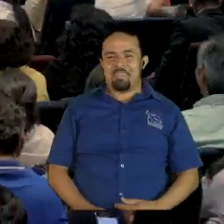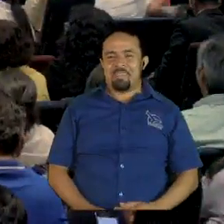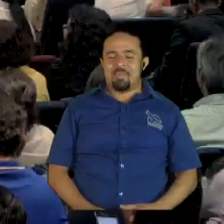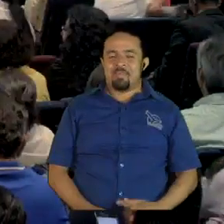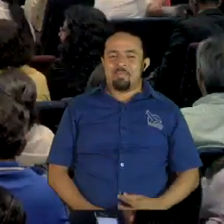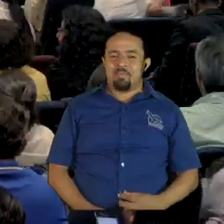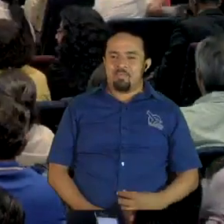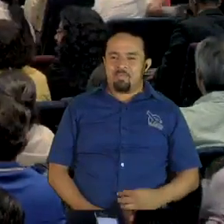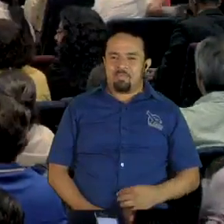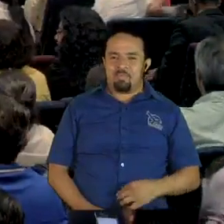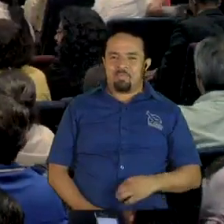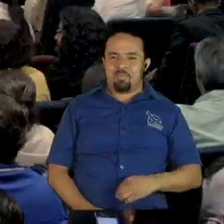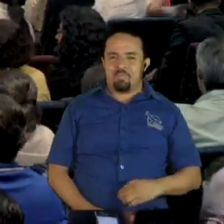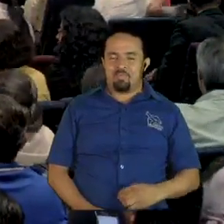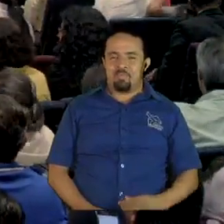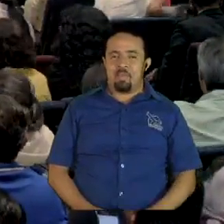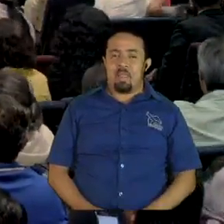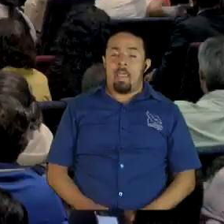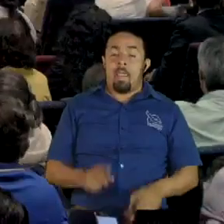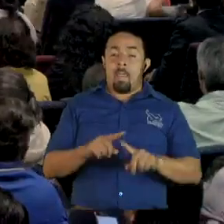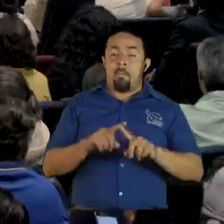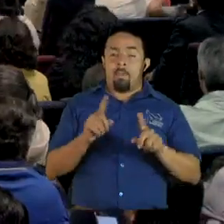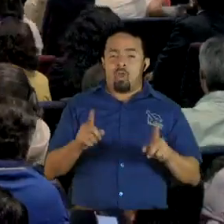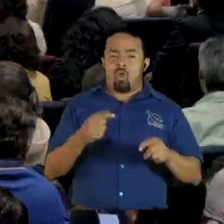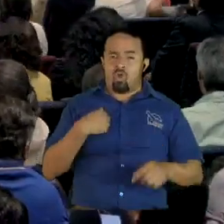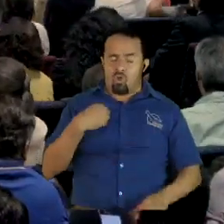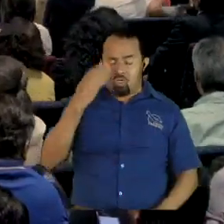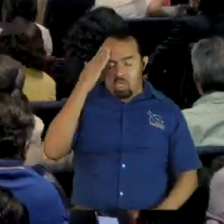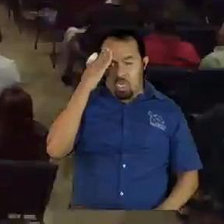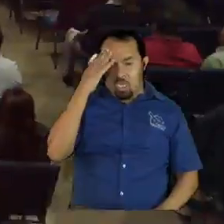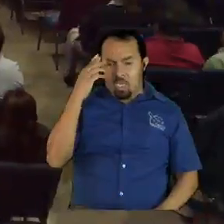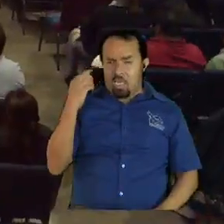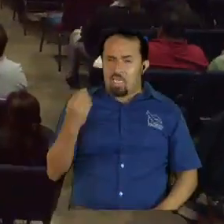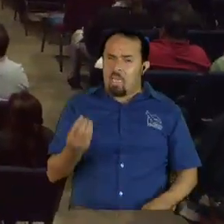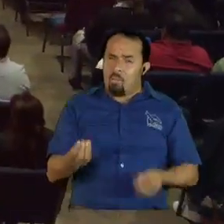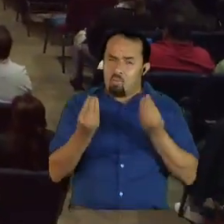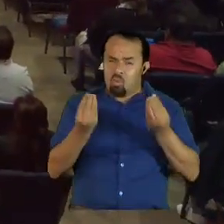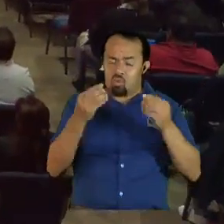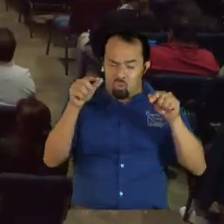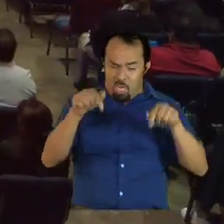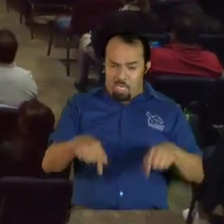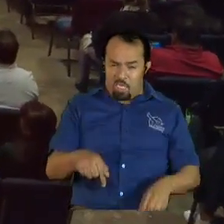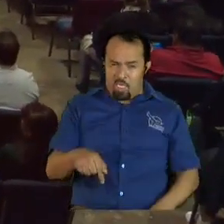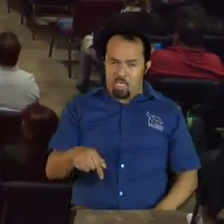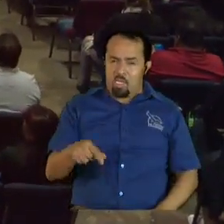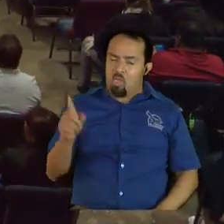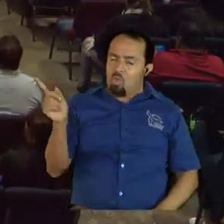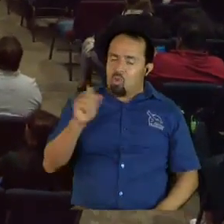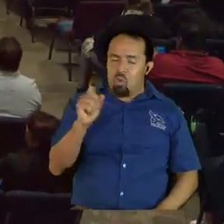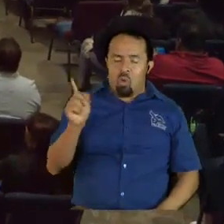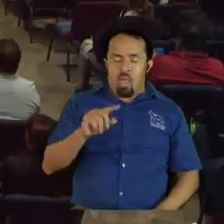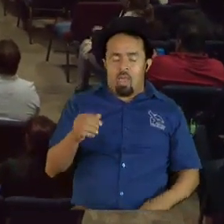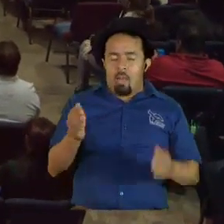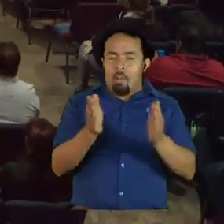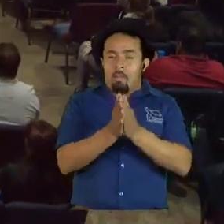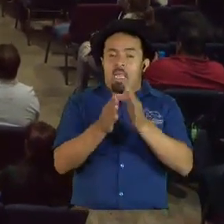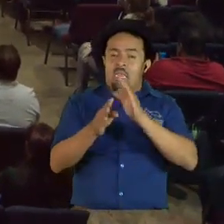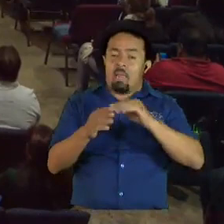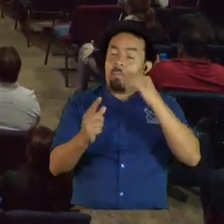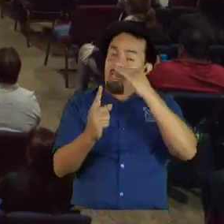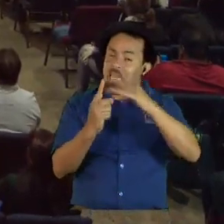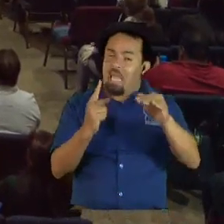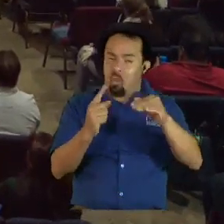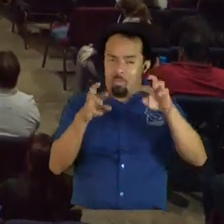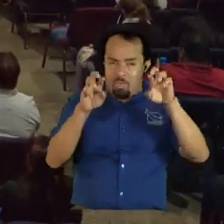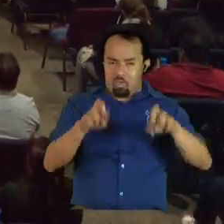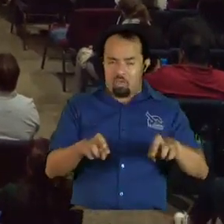Pero bueno, pero yo sé que la mayoría jamás lo han hecho y nunca lo harían. Pero la Biblia dice que